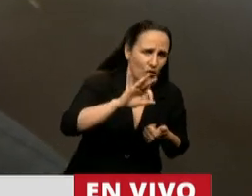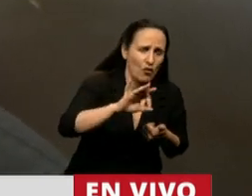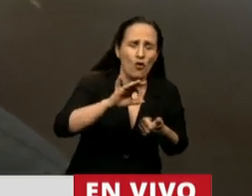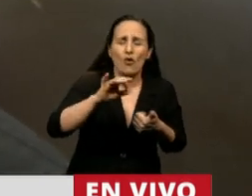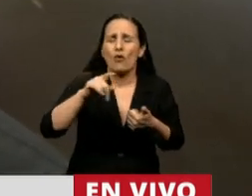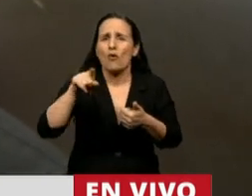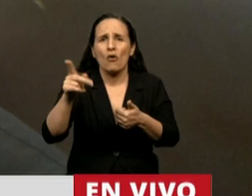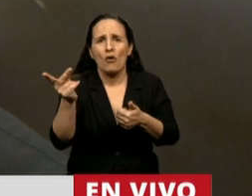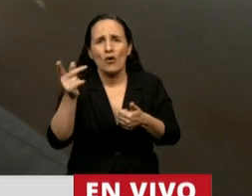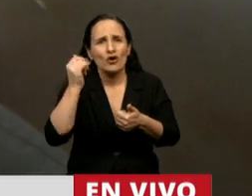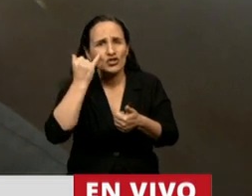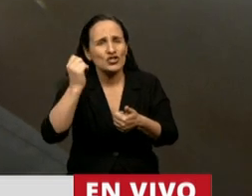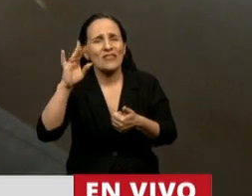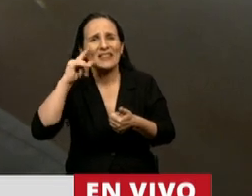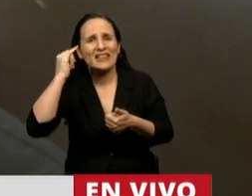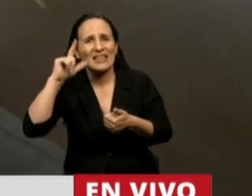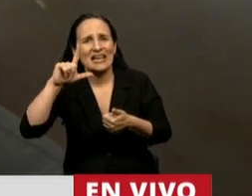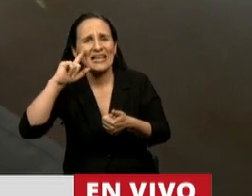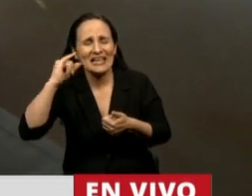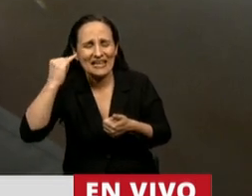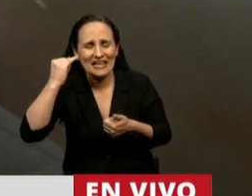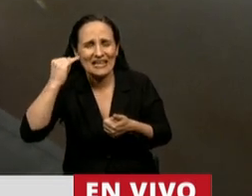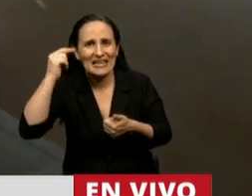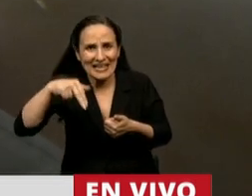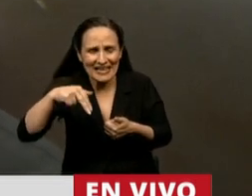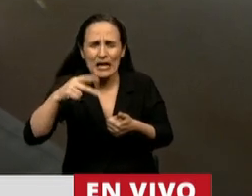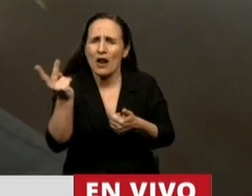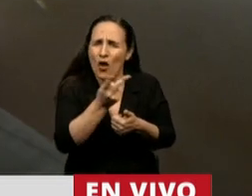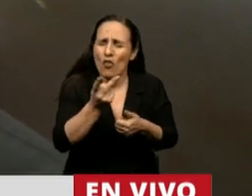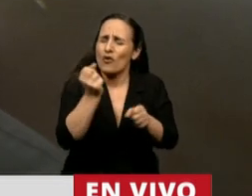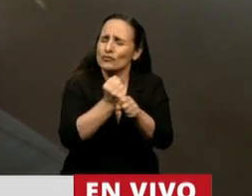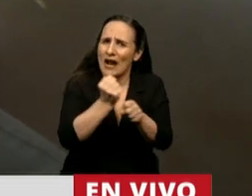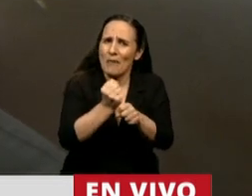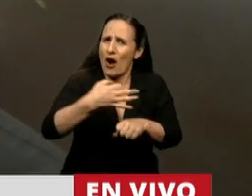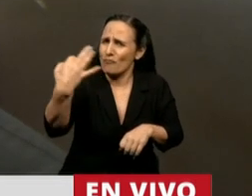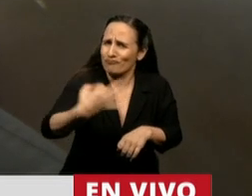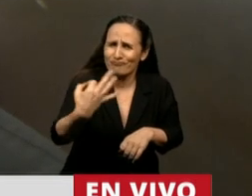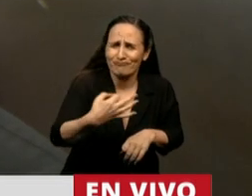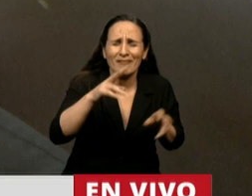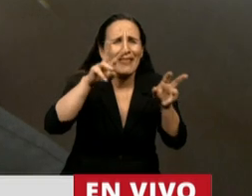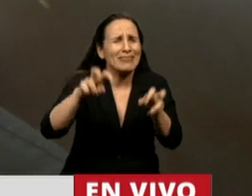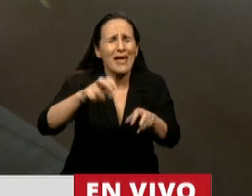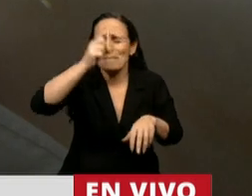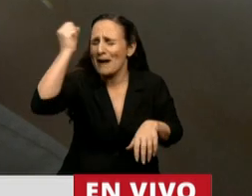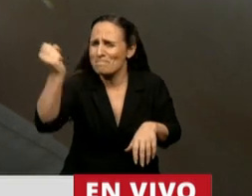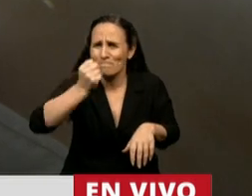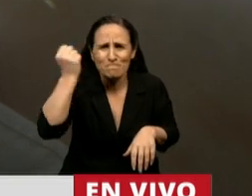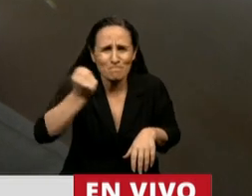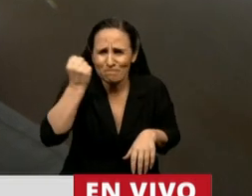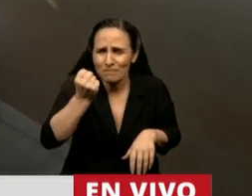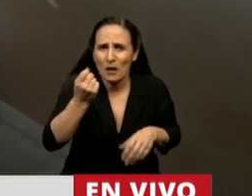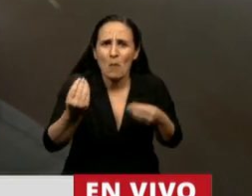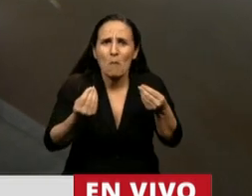por el trabajo que han hecho y quiero decir que además es un tema trascendental porque termina regulando la